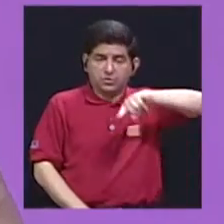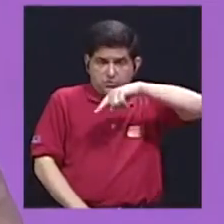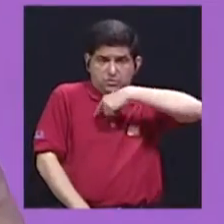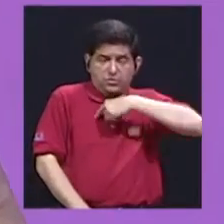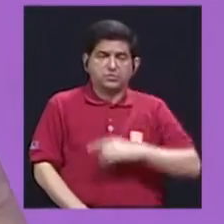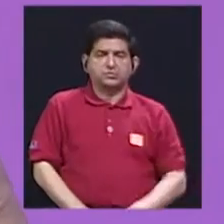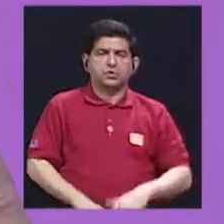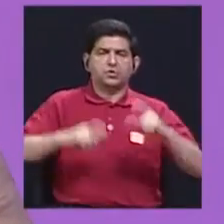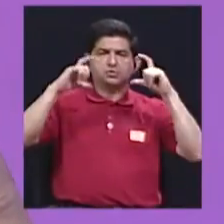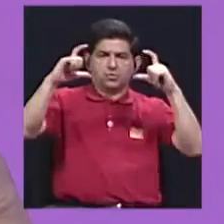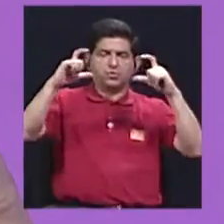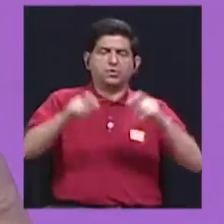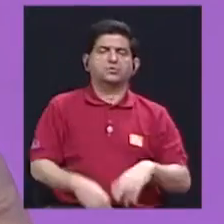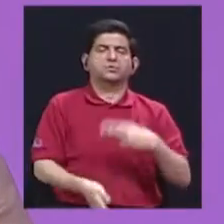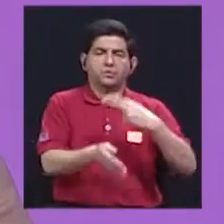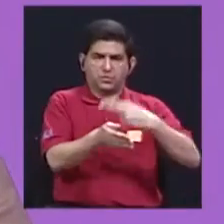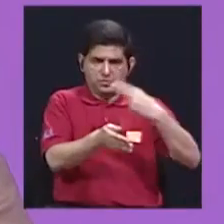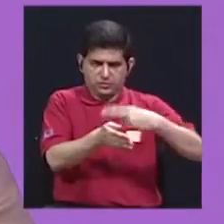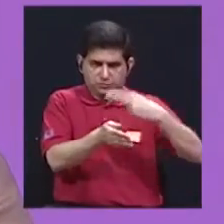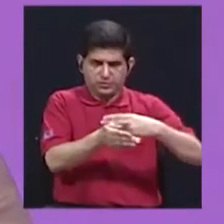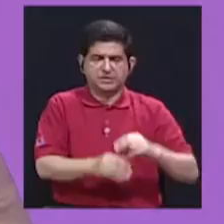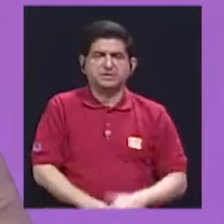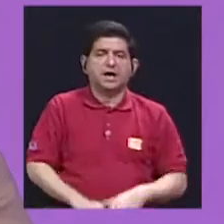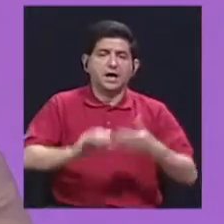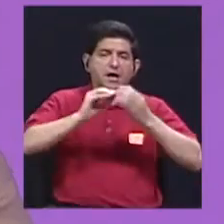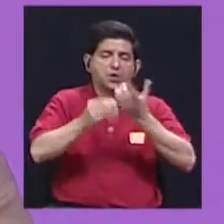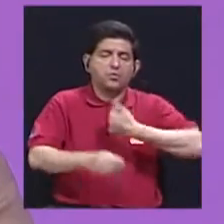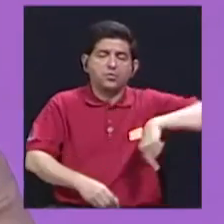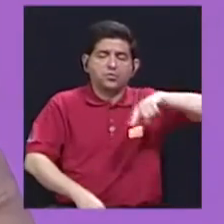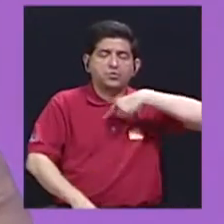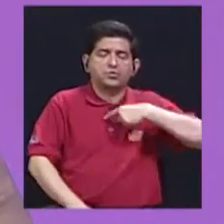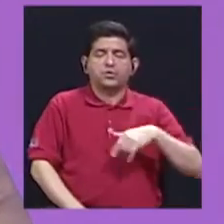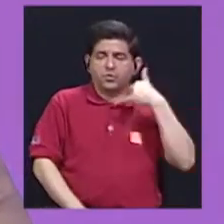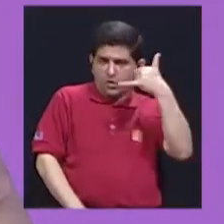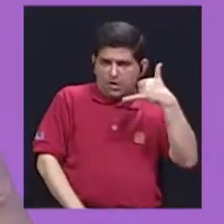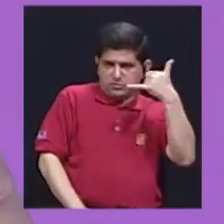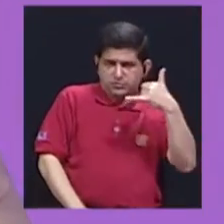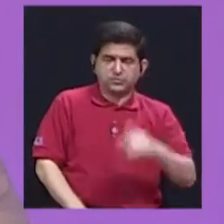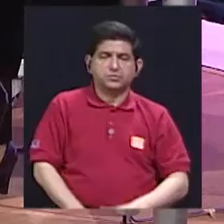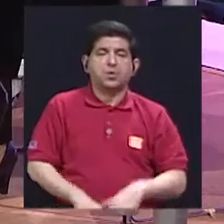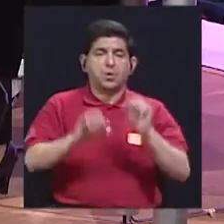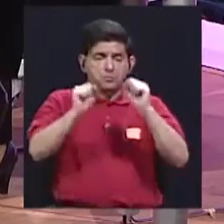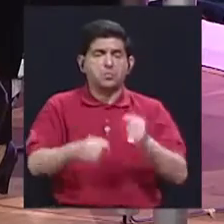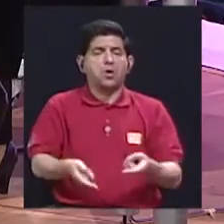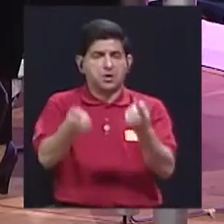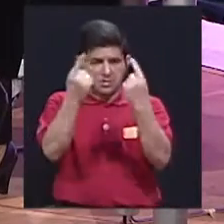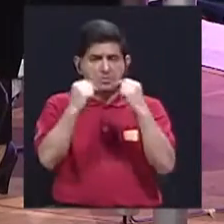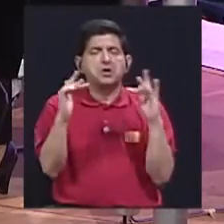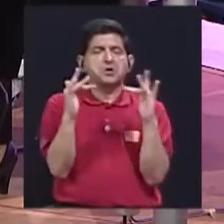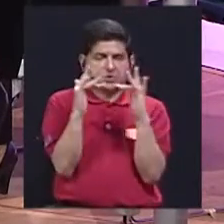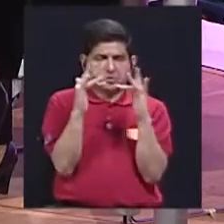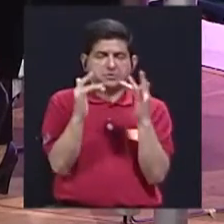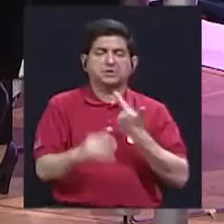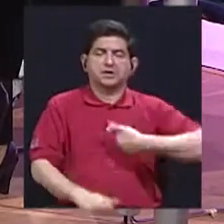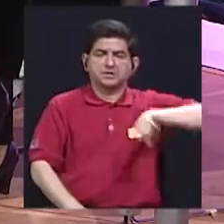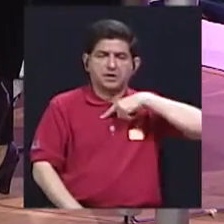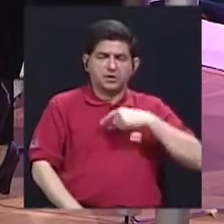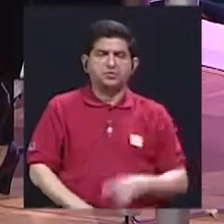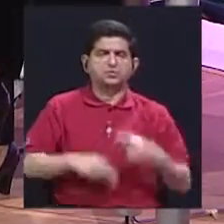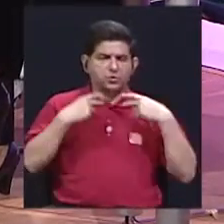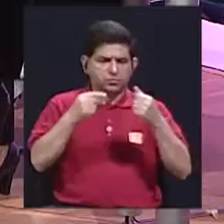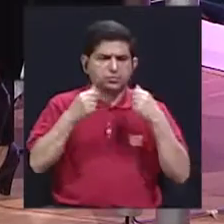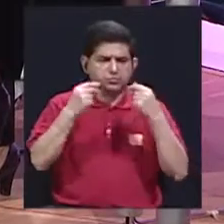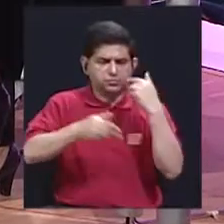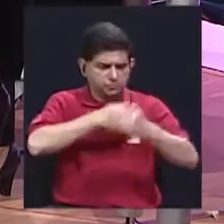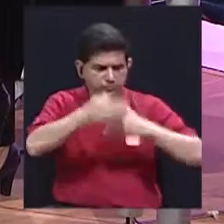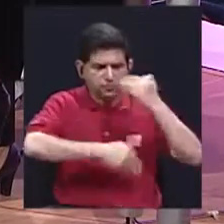rótulos en los hospitales con los números nuestros de teléfonos que nosotros se pueden acercar a nosotros y nosotros las realizamos el